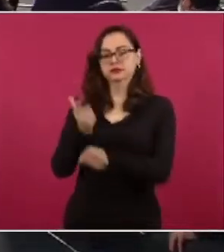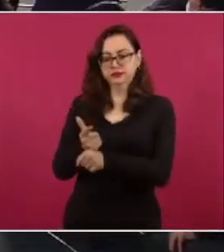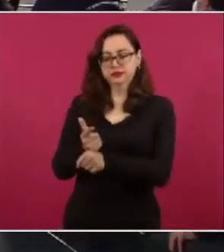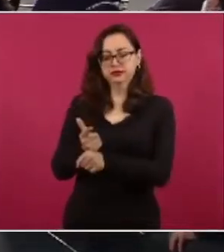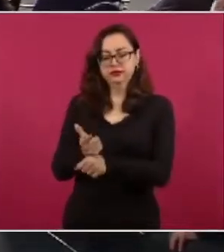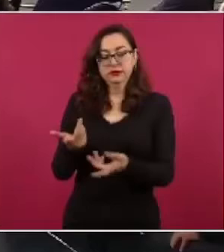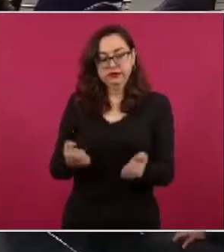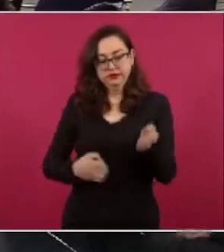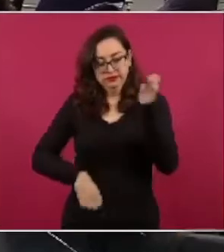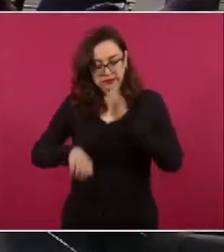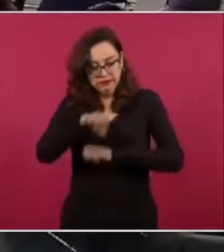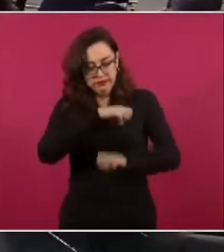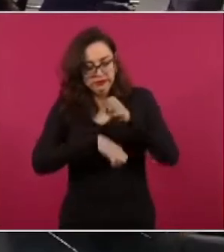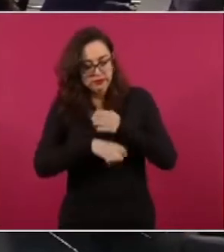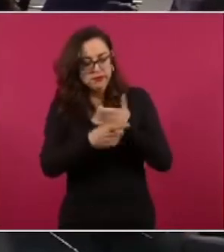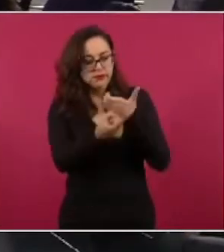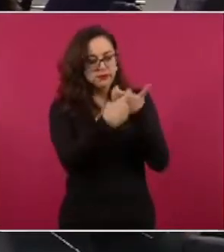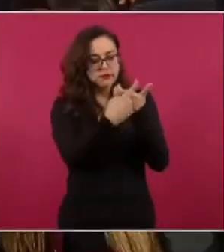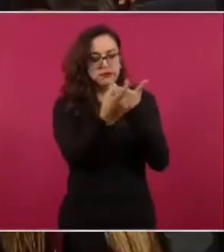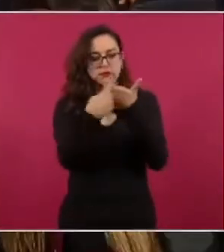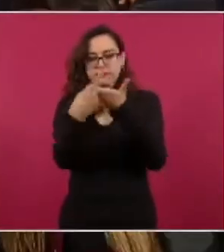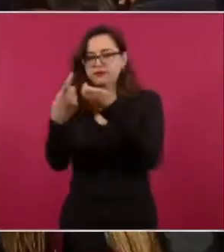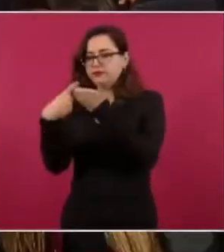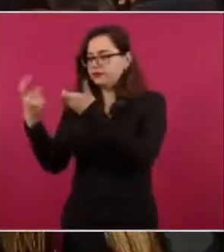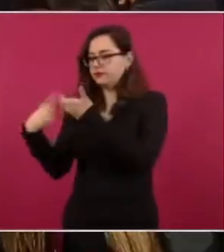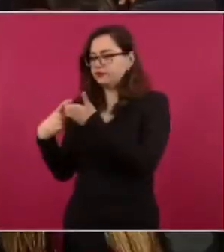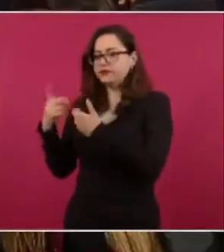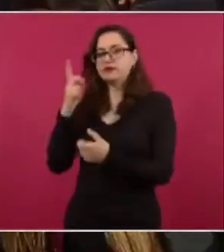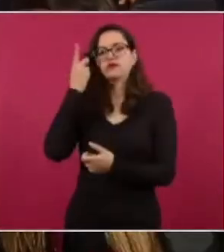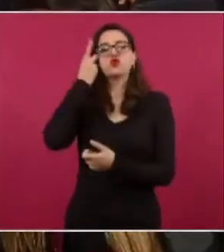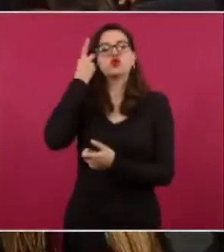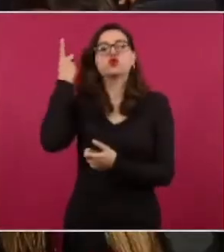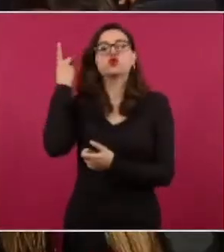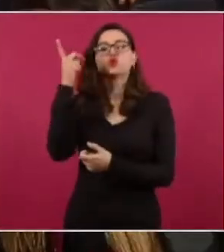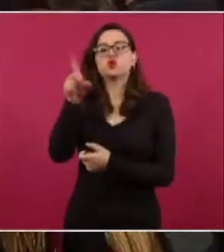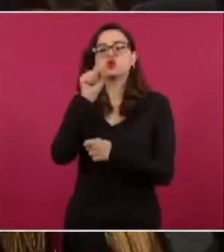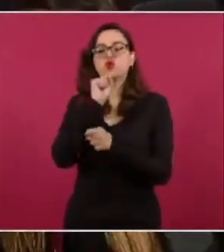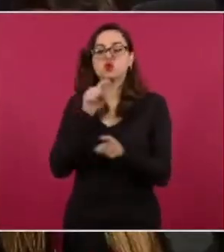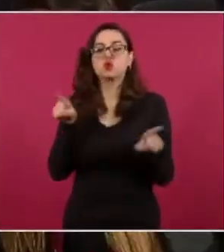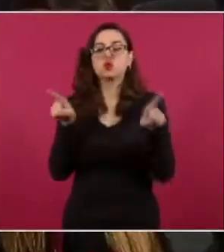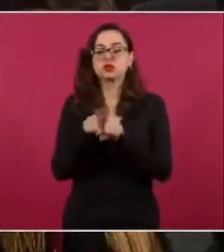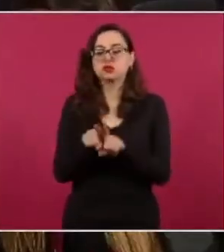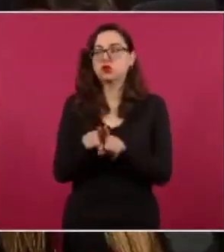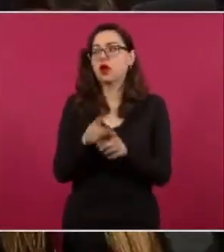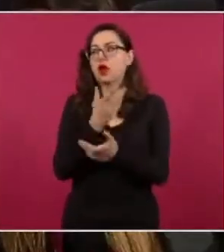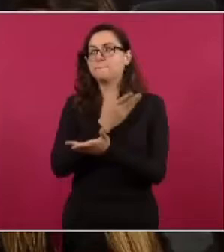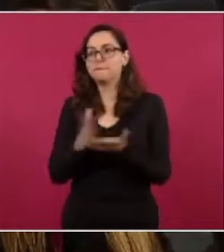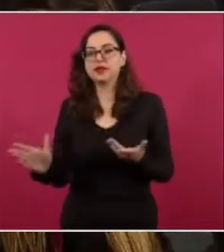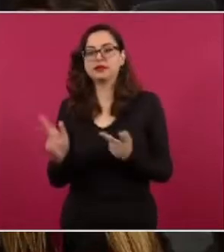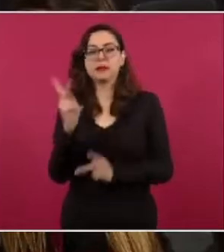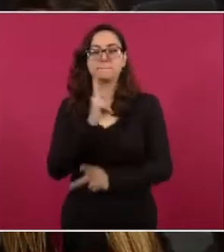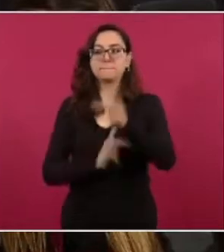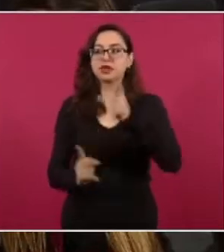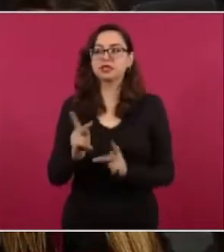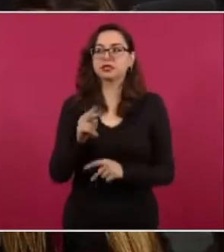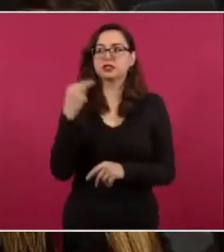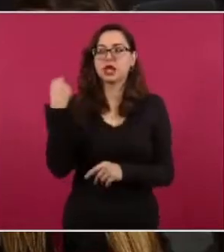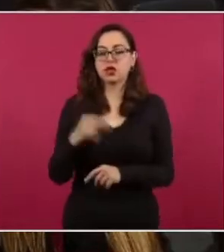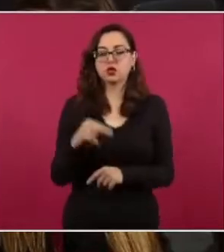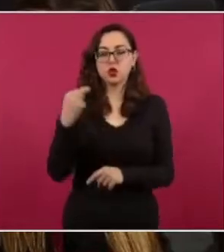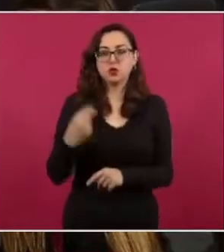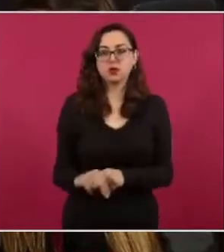parte de un conjunto de empresas con los mismos dueños y utilizan prestanombres. No mandan la cantidad de